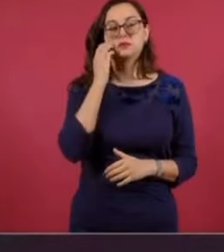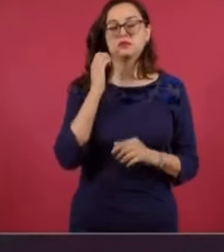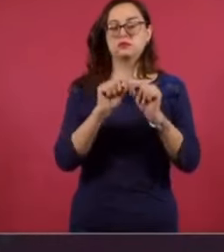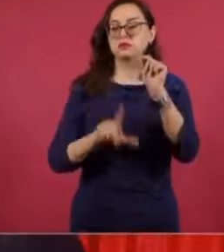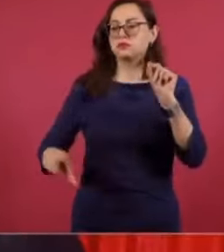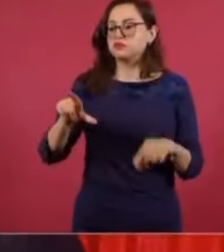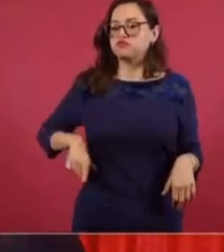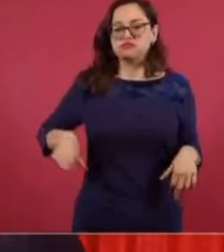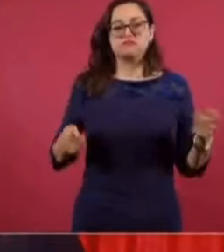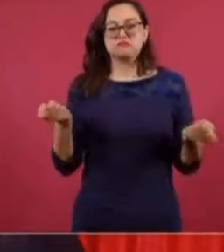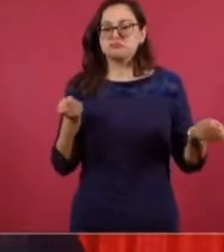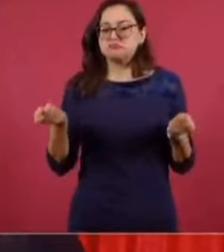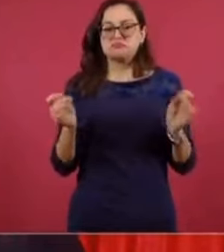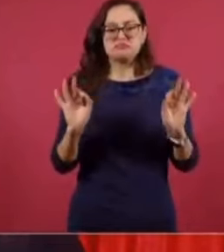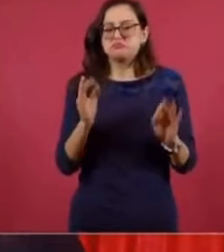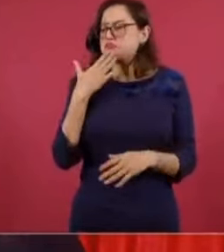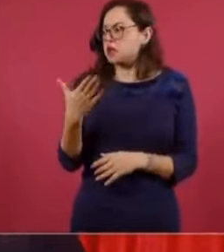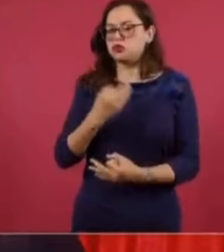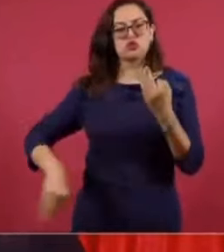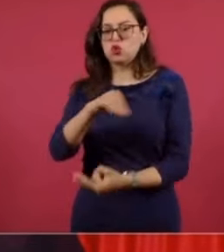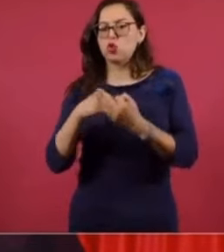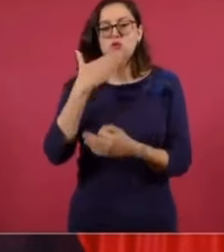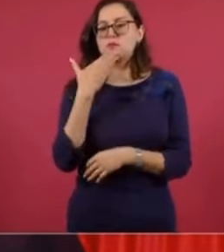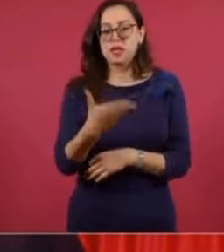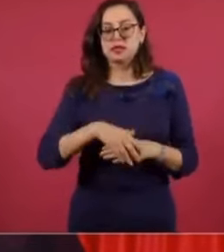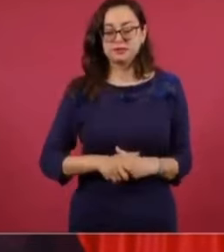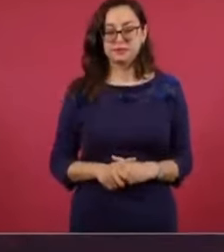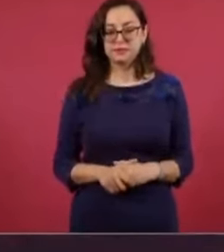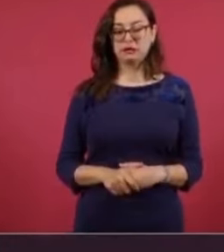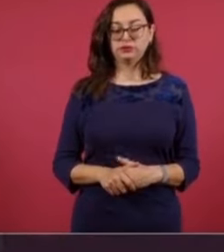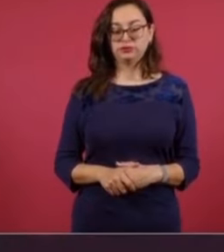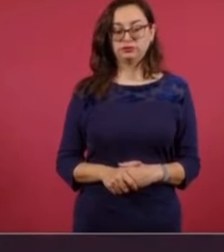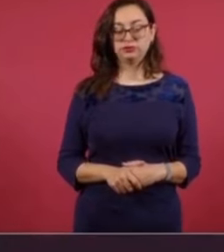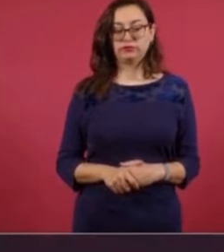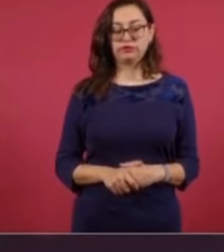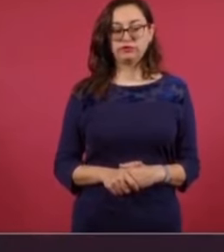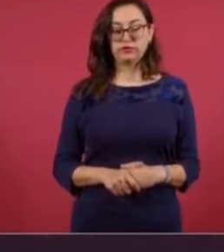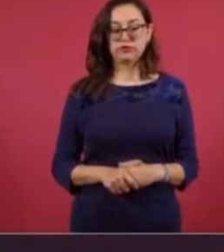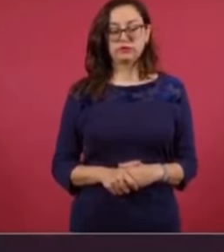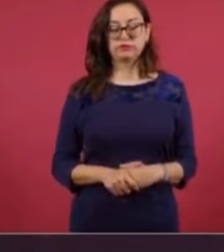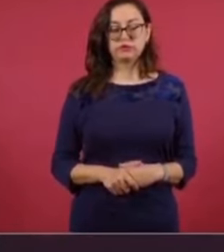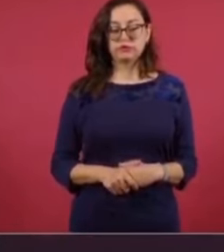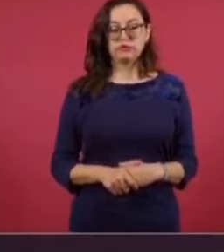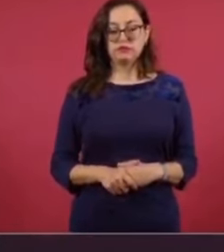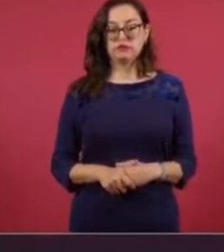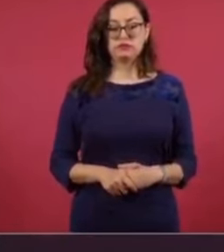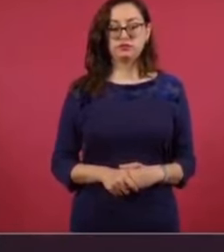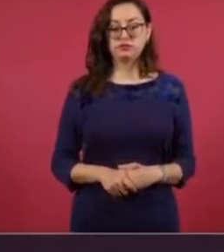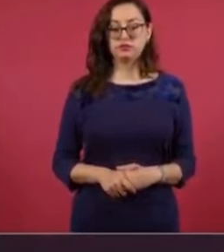política. Estamos muy bien. Y qué bueno también. Muchos ya están